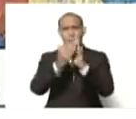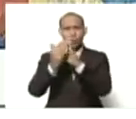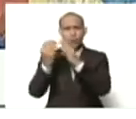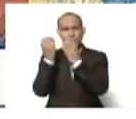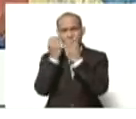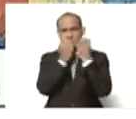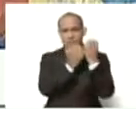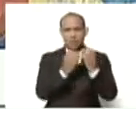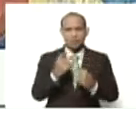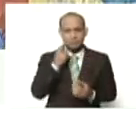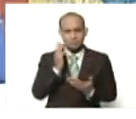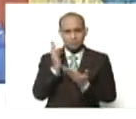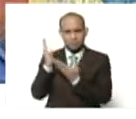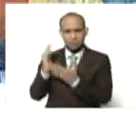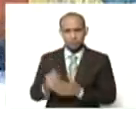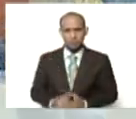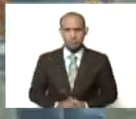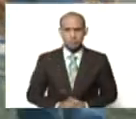Maizal. Adelante.